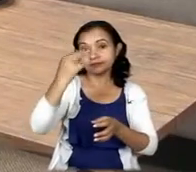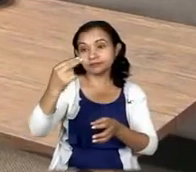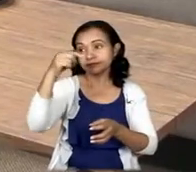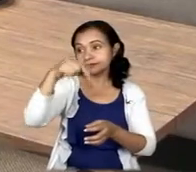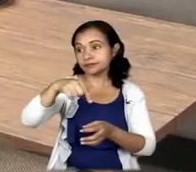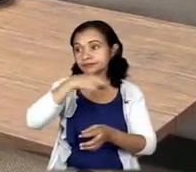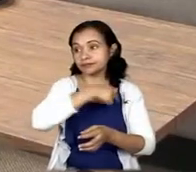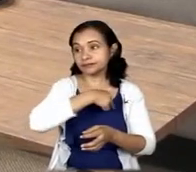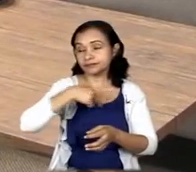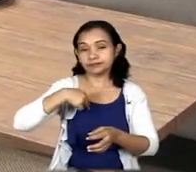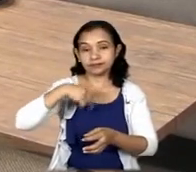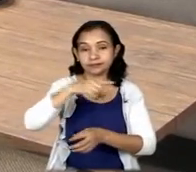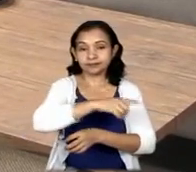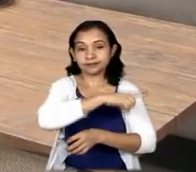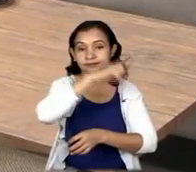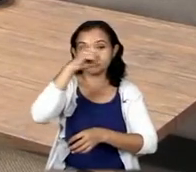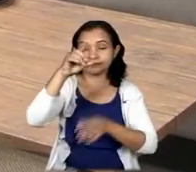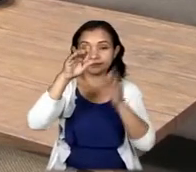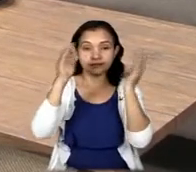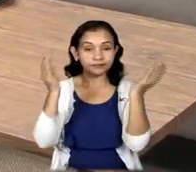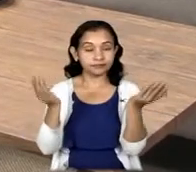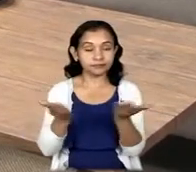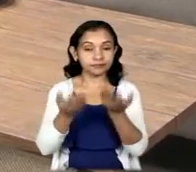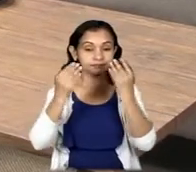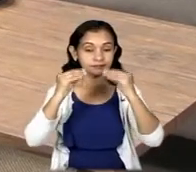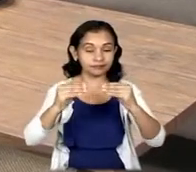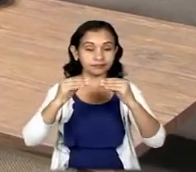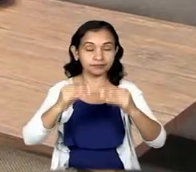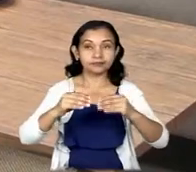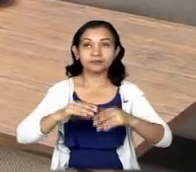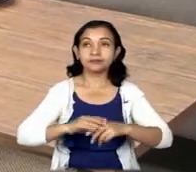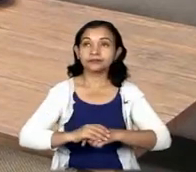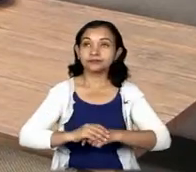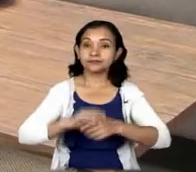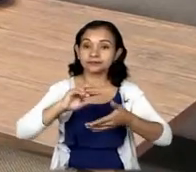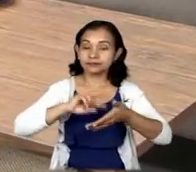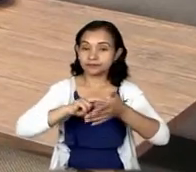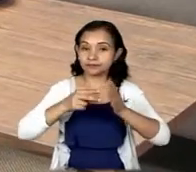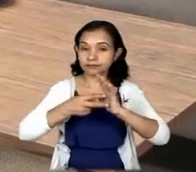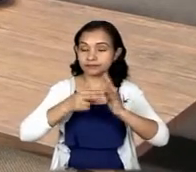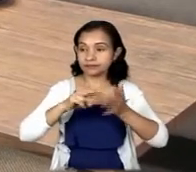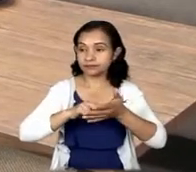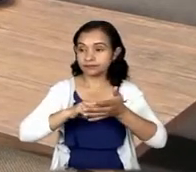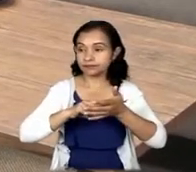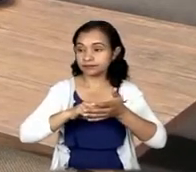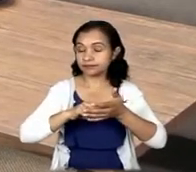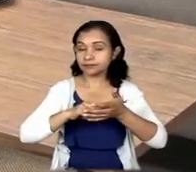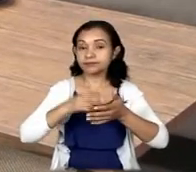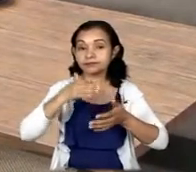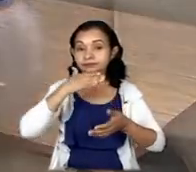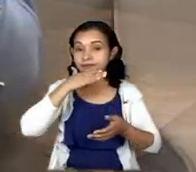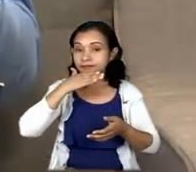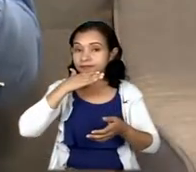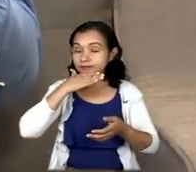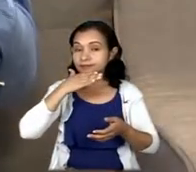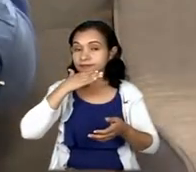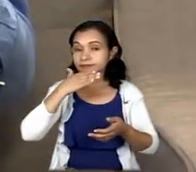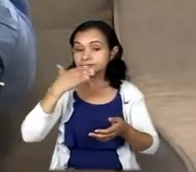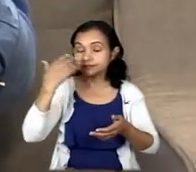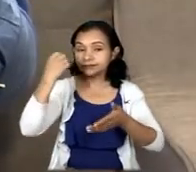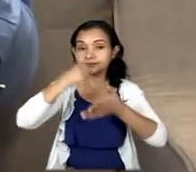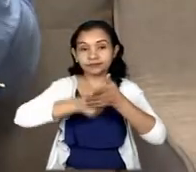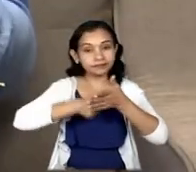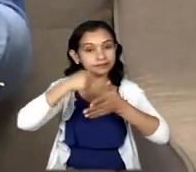¿verdad?, que es Día Mundial de la Educación. Y en ese sentido entiendo que también les conllevó bastantes complejidades a través de la